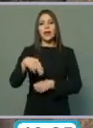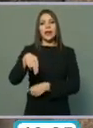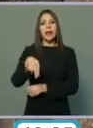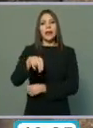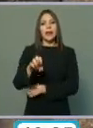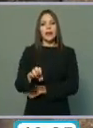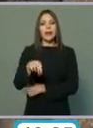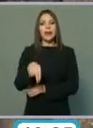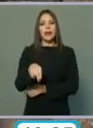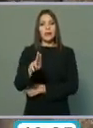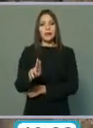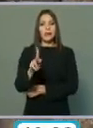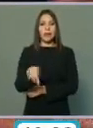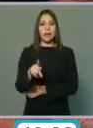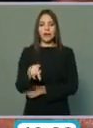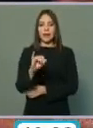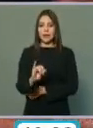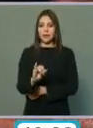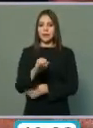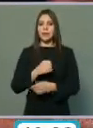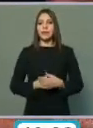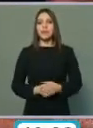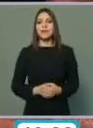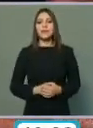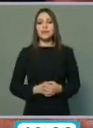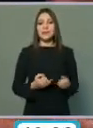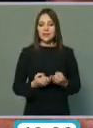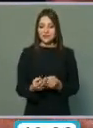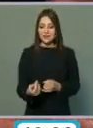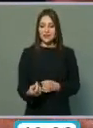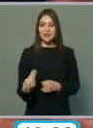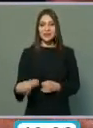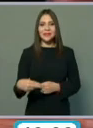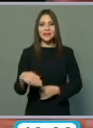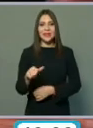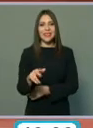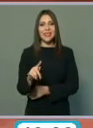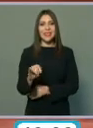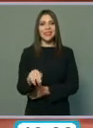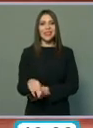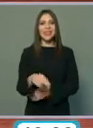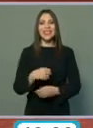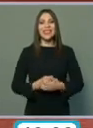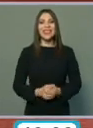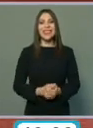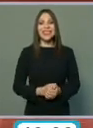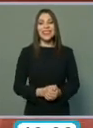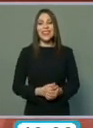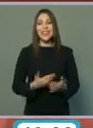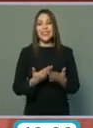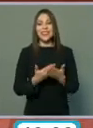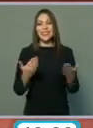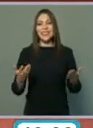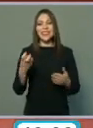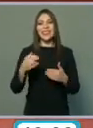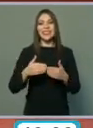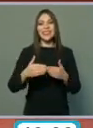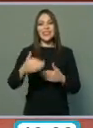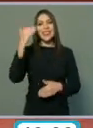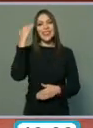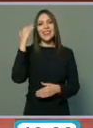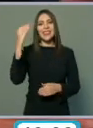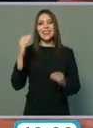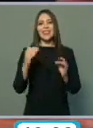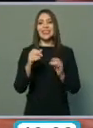Martincito. Martín, que está por aquí. Exacto. Y el día de hoy, pues bueno, nos acompaña Martín porque en esta época se habla mucho